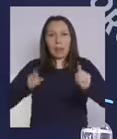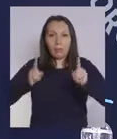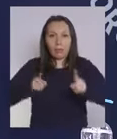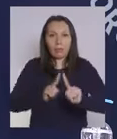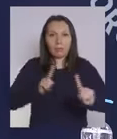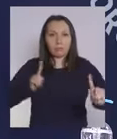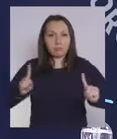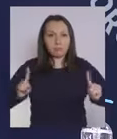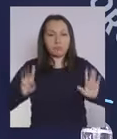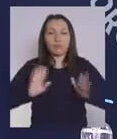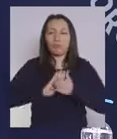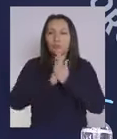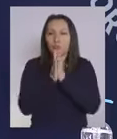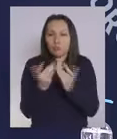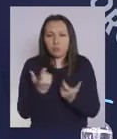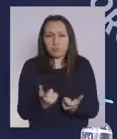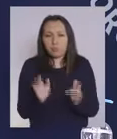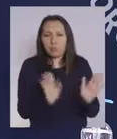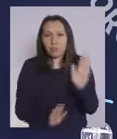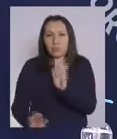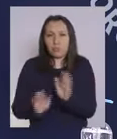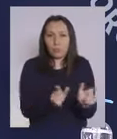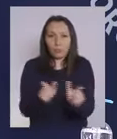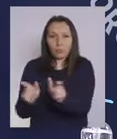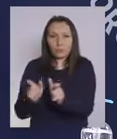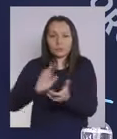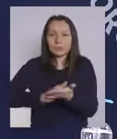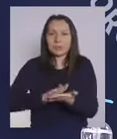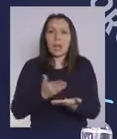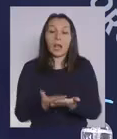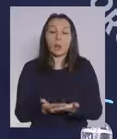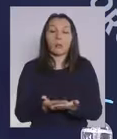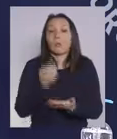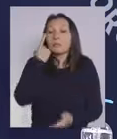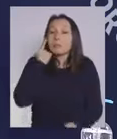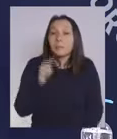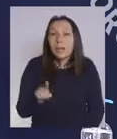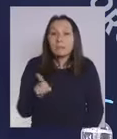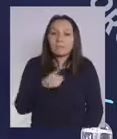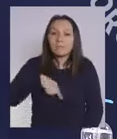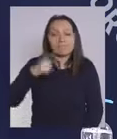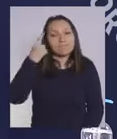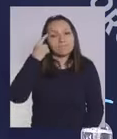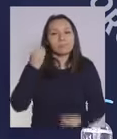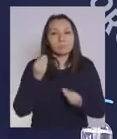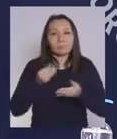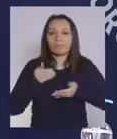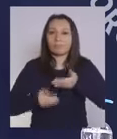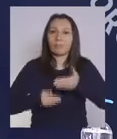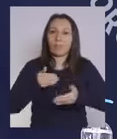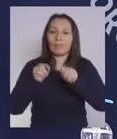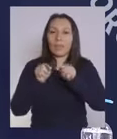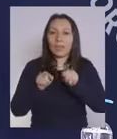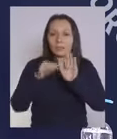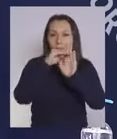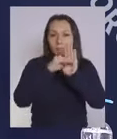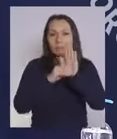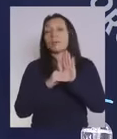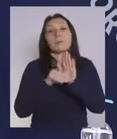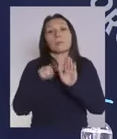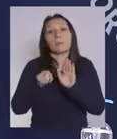físico y manteniendo todas las medidas de control sanitario. Sin embargo, nos parece prudente seguir avanzando en estas medidas